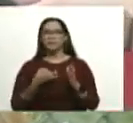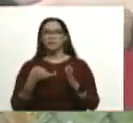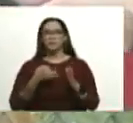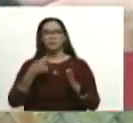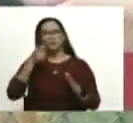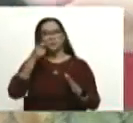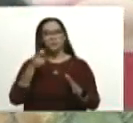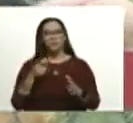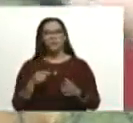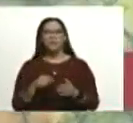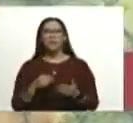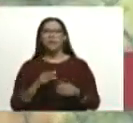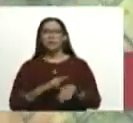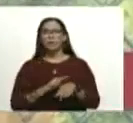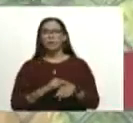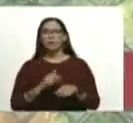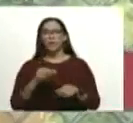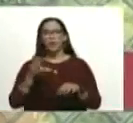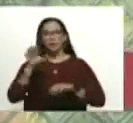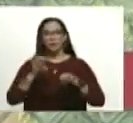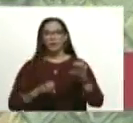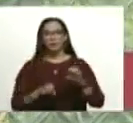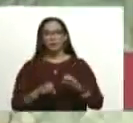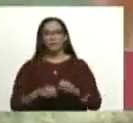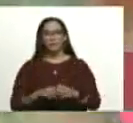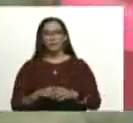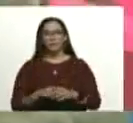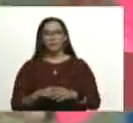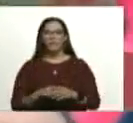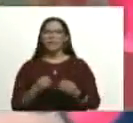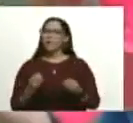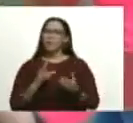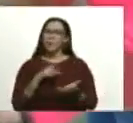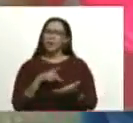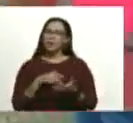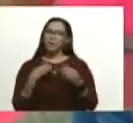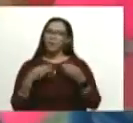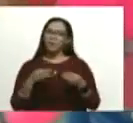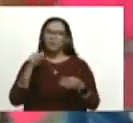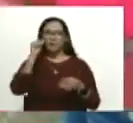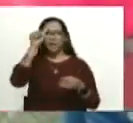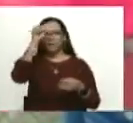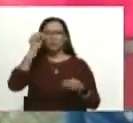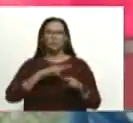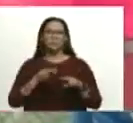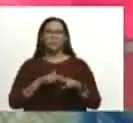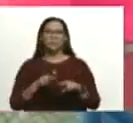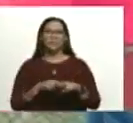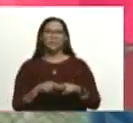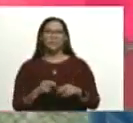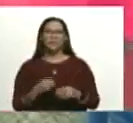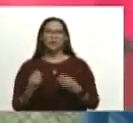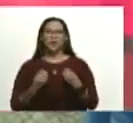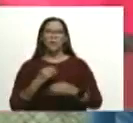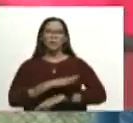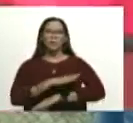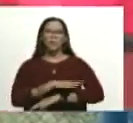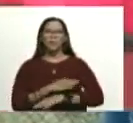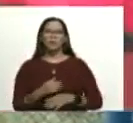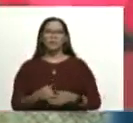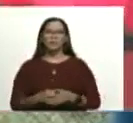los veterinarios. ¿Cómo es la asistencia del público aquí los fines de semana, de los niños, las niñas? ¿Y cómo se ponen? ¿Cómo